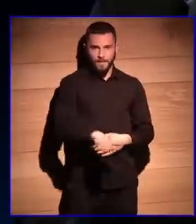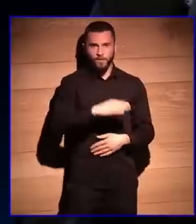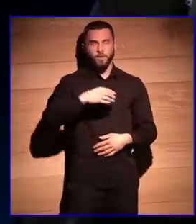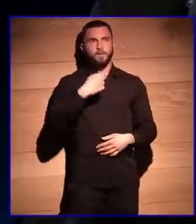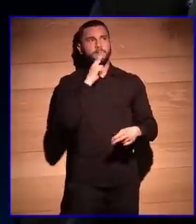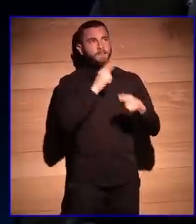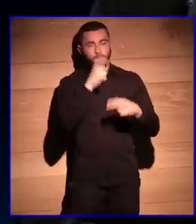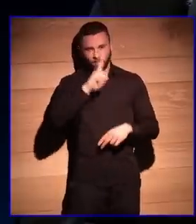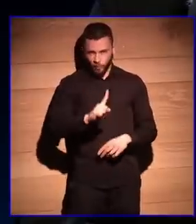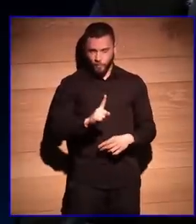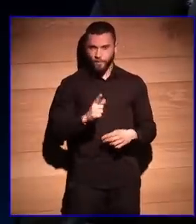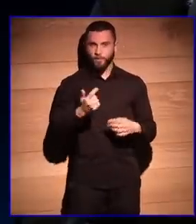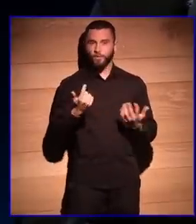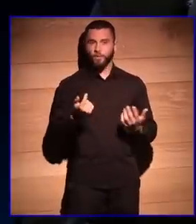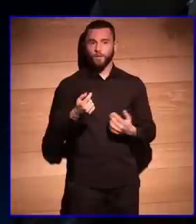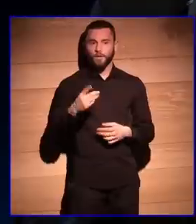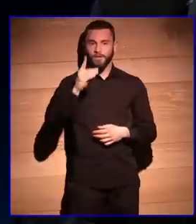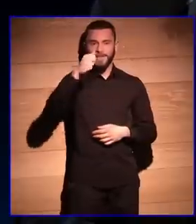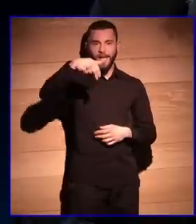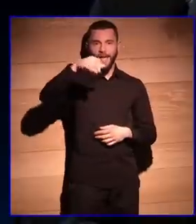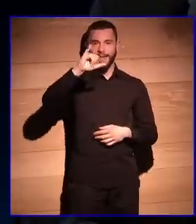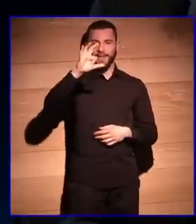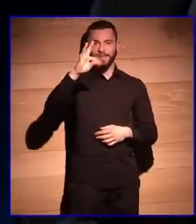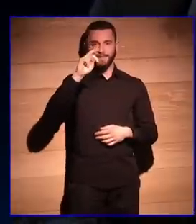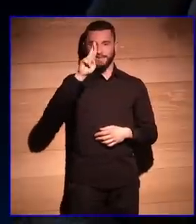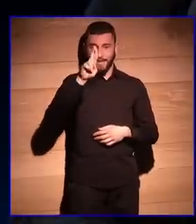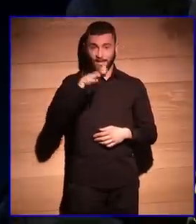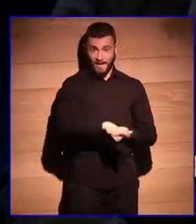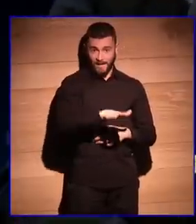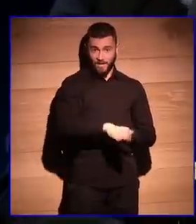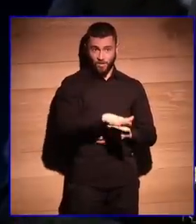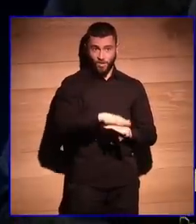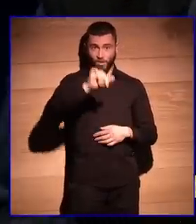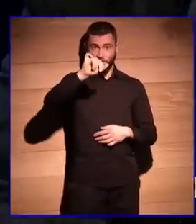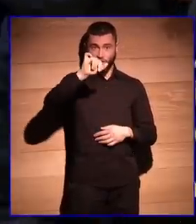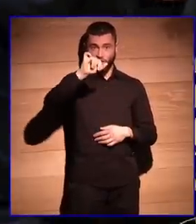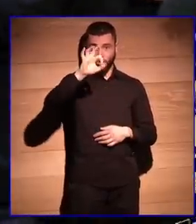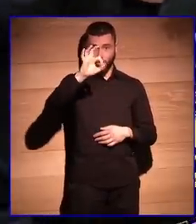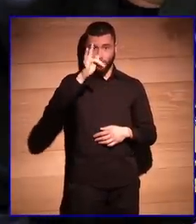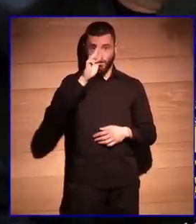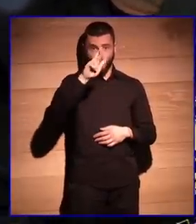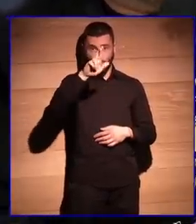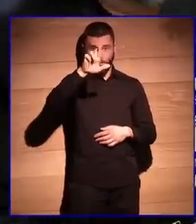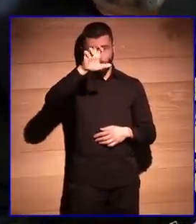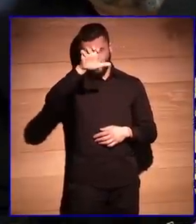nombre, del Lannister, del niño Lannister. Joffrey Baratheon.